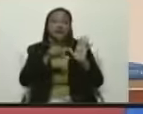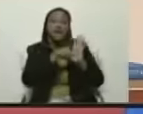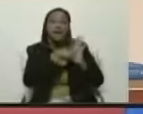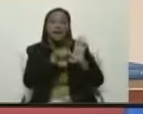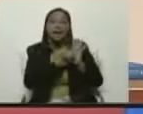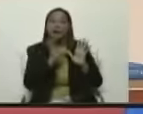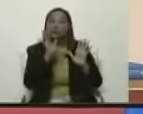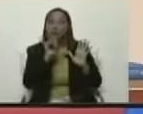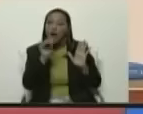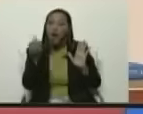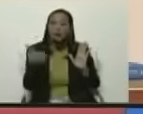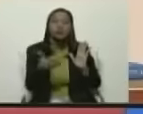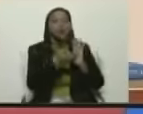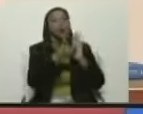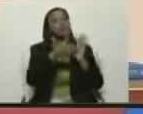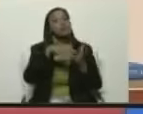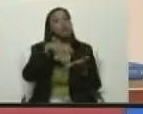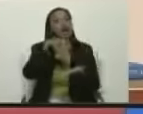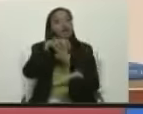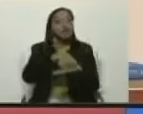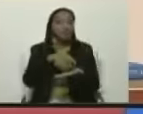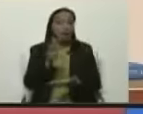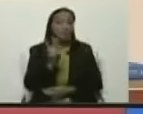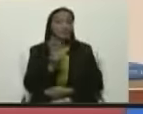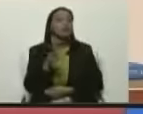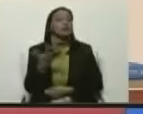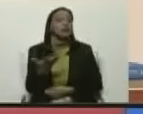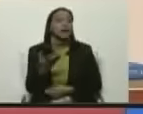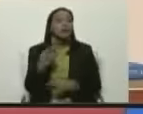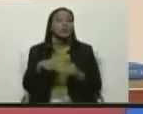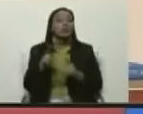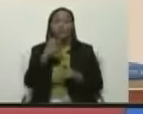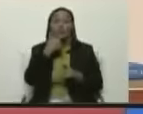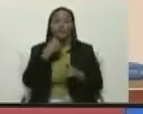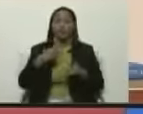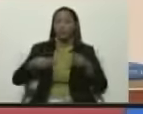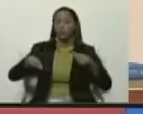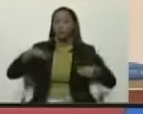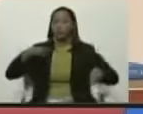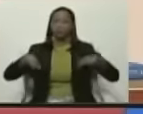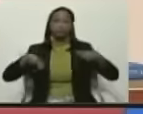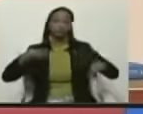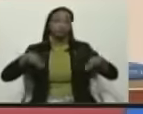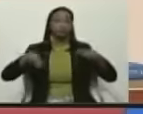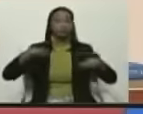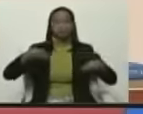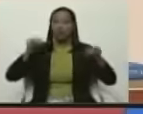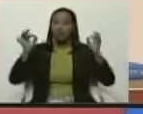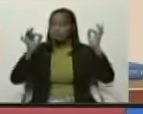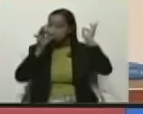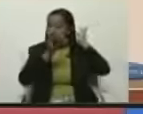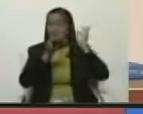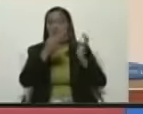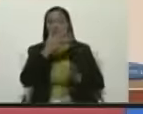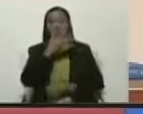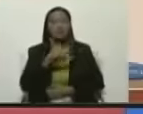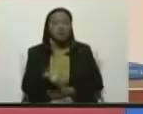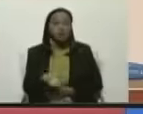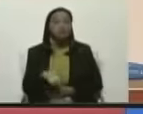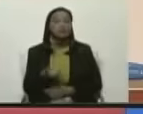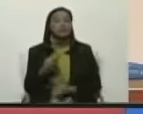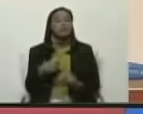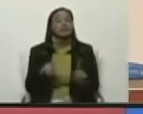Lo que está cometiendo es un delito contra el Estado. Es muy fácil acomodarse para ellos, pero la realidad les va a reventar en la